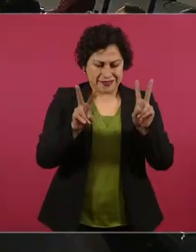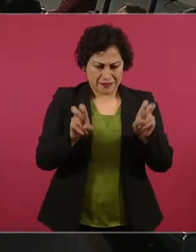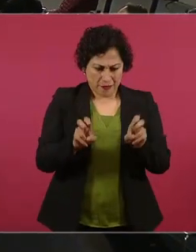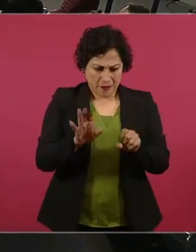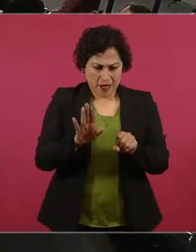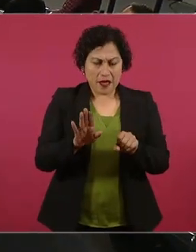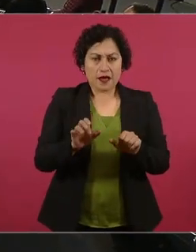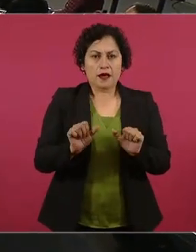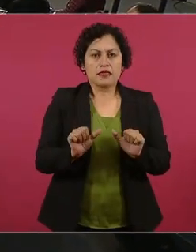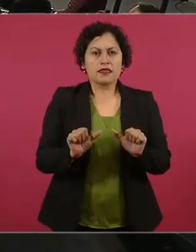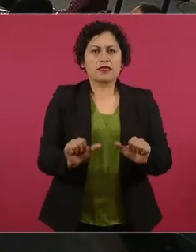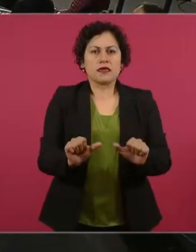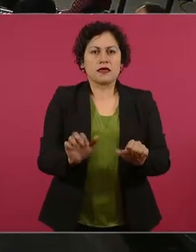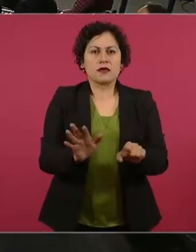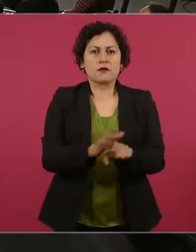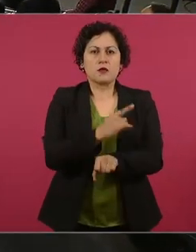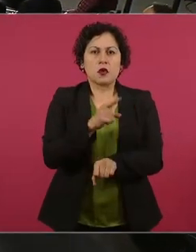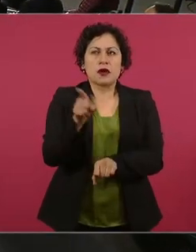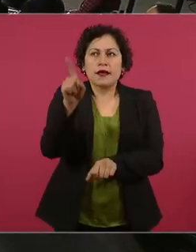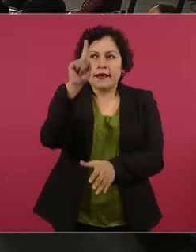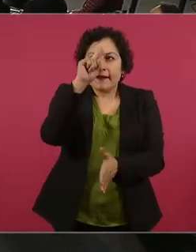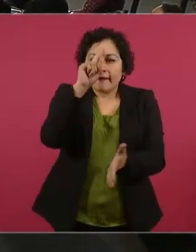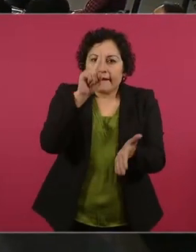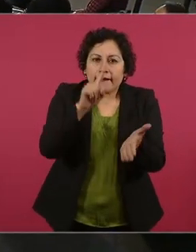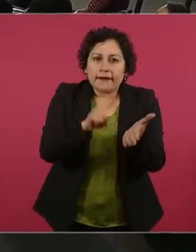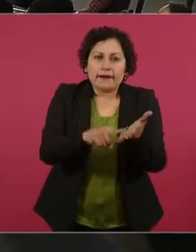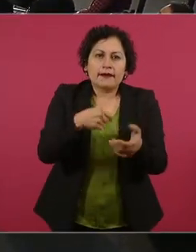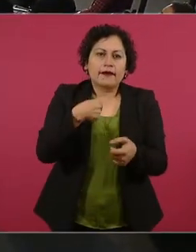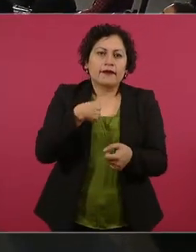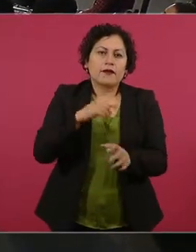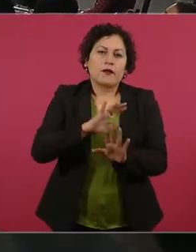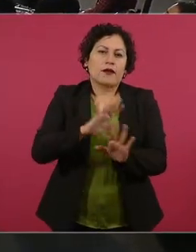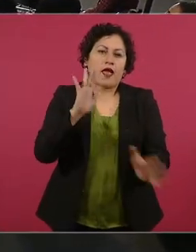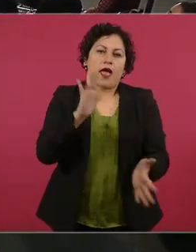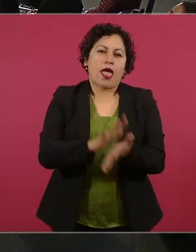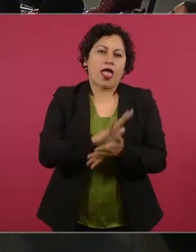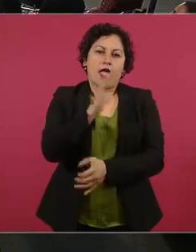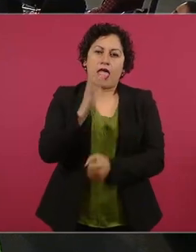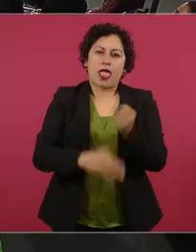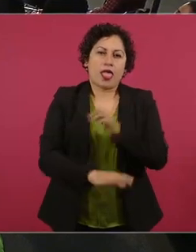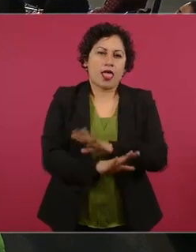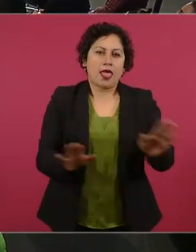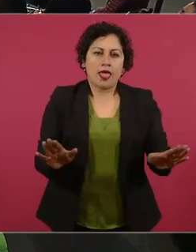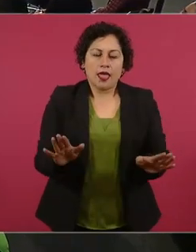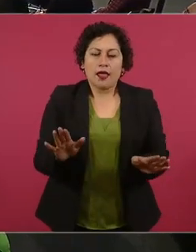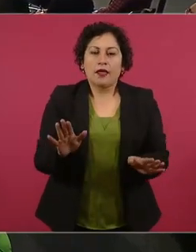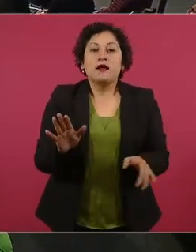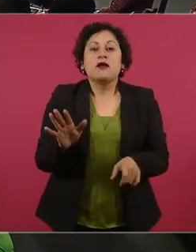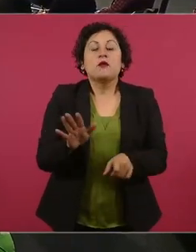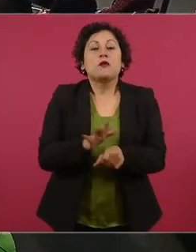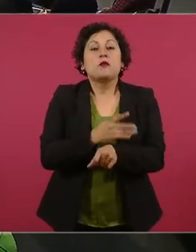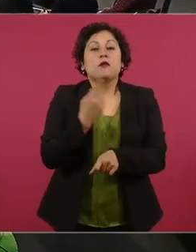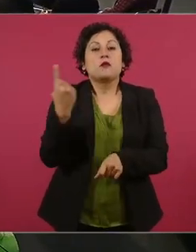porque me dieron por muerto, políticamente hablando". Porque cuando estaba